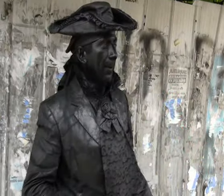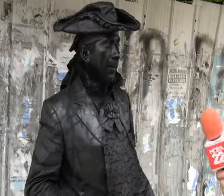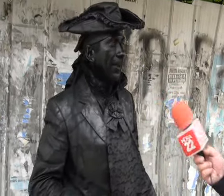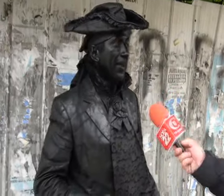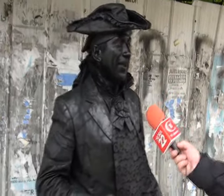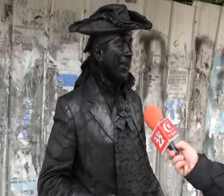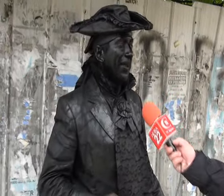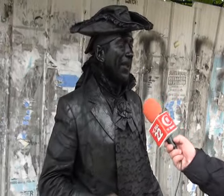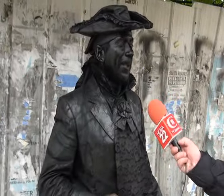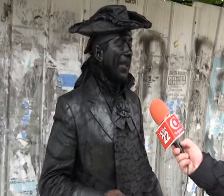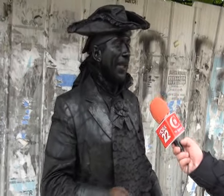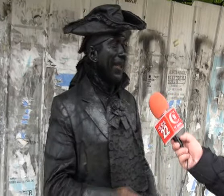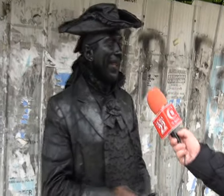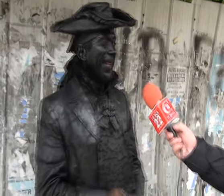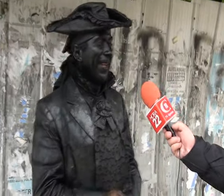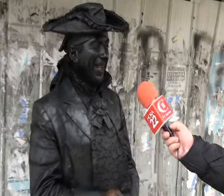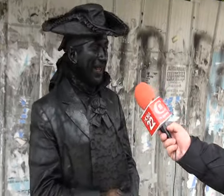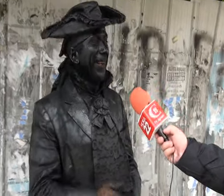billetes no suenan, pero...